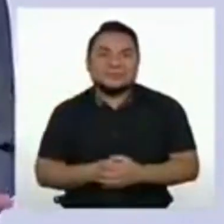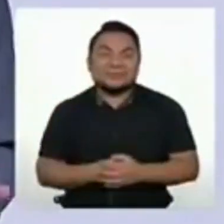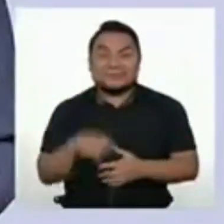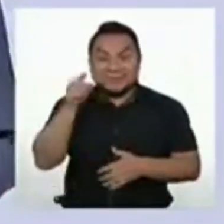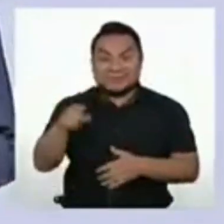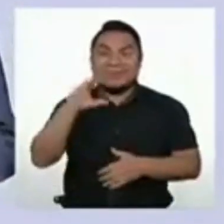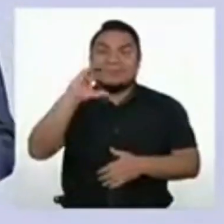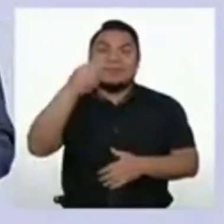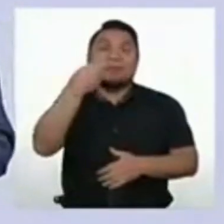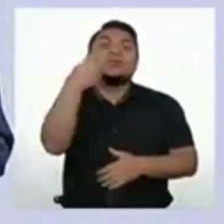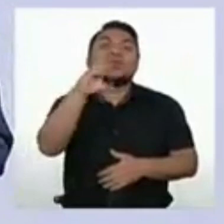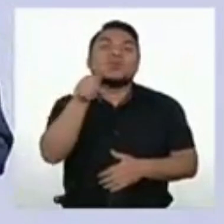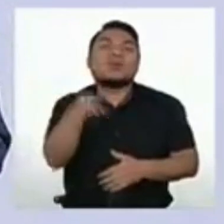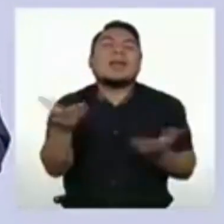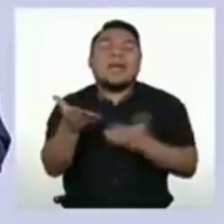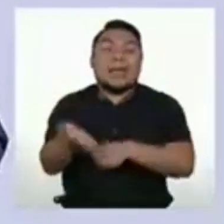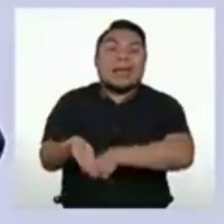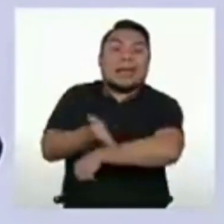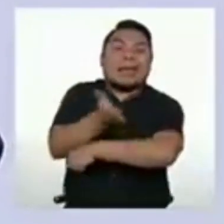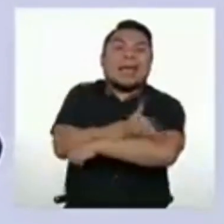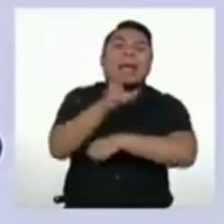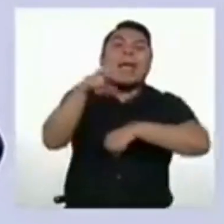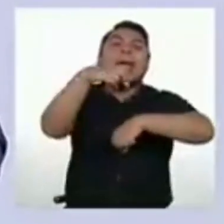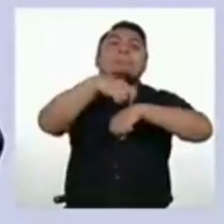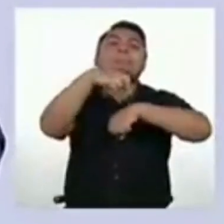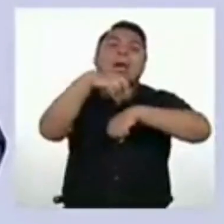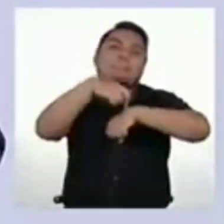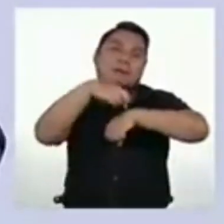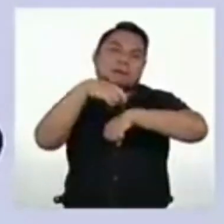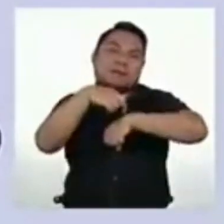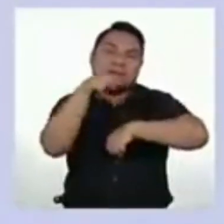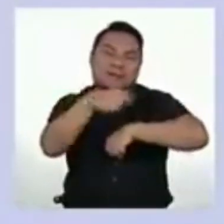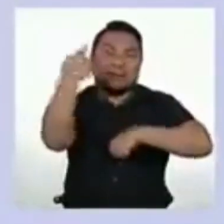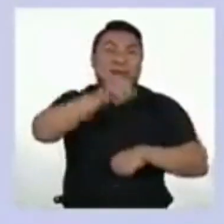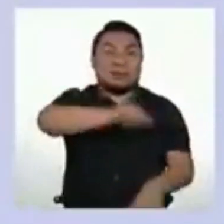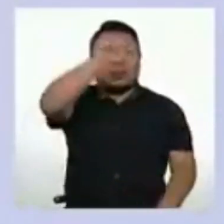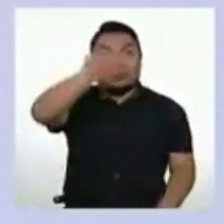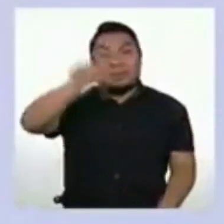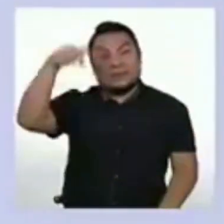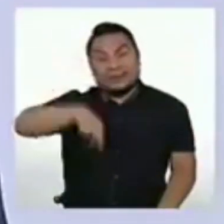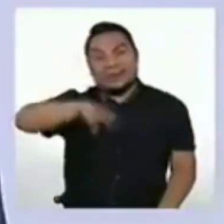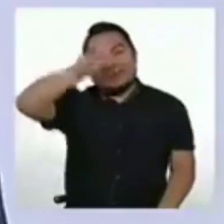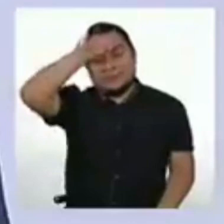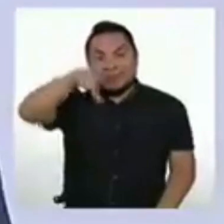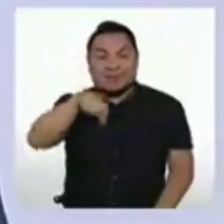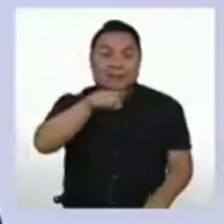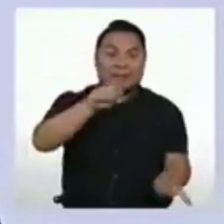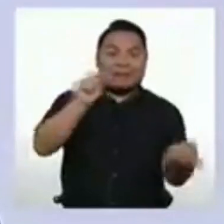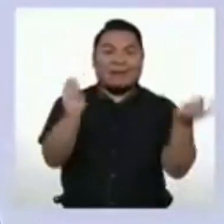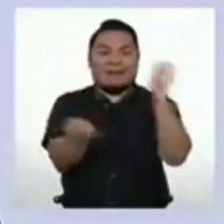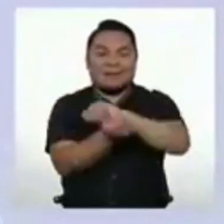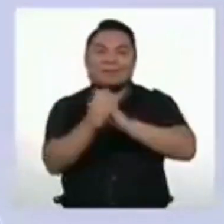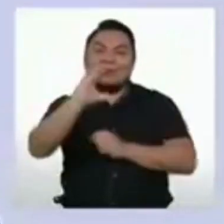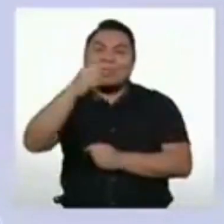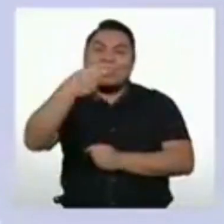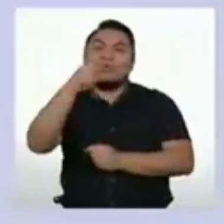El chuño es el resultado de la deshidratación de papa en las zonas altoandinas de nuestro país. A través de